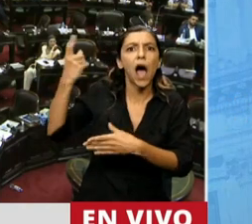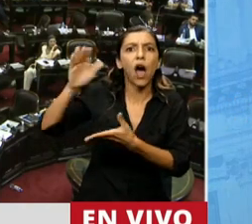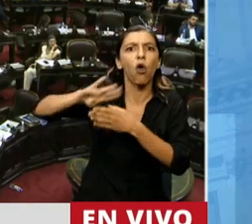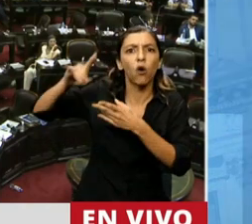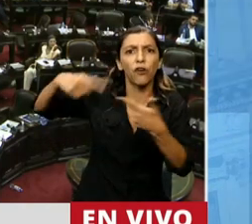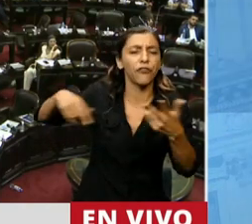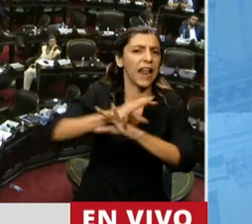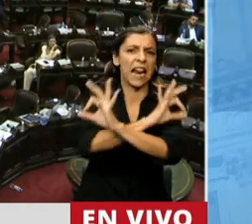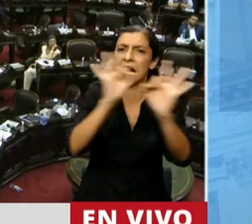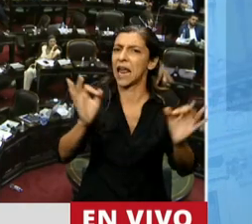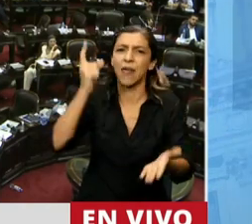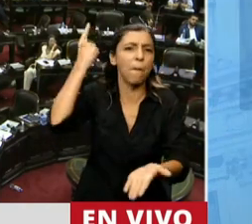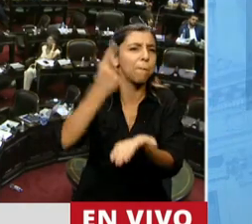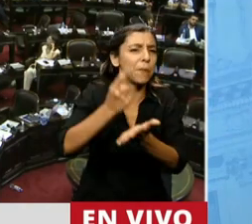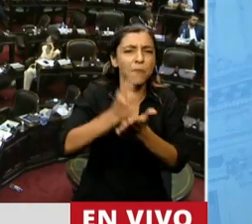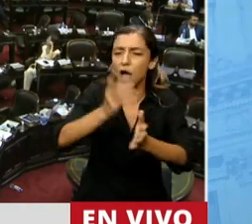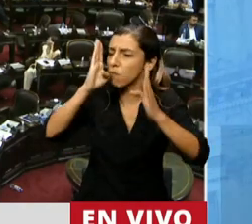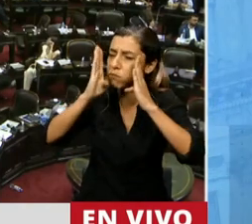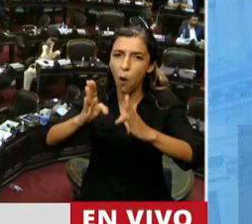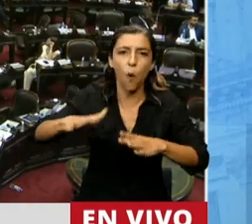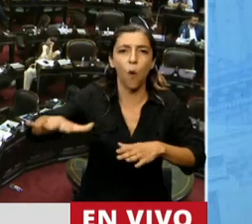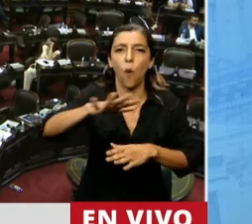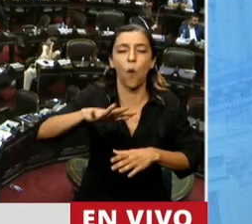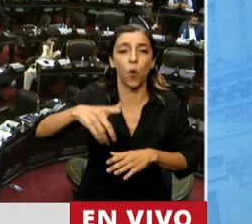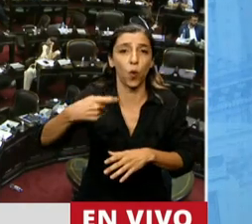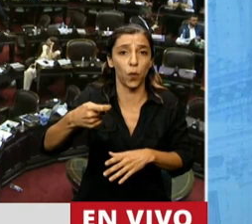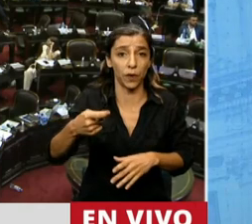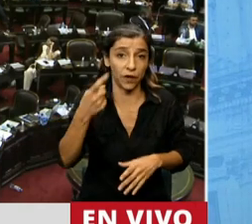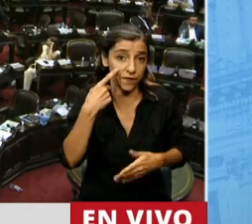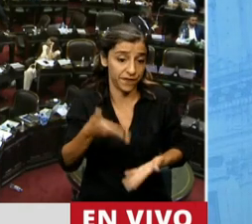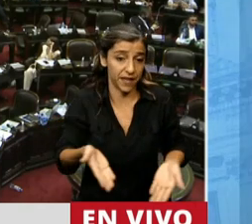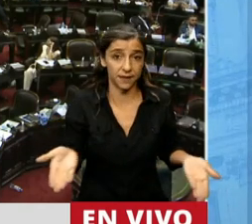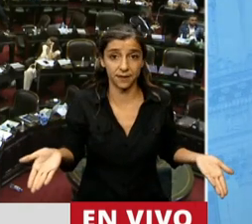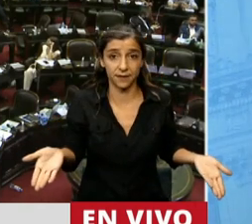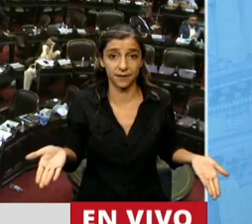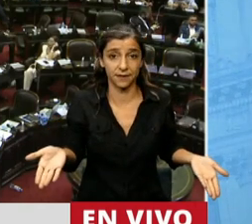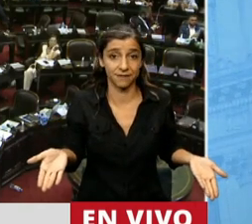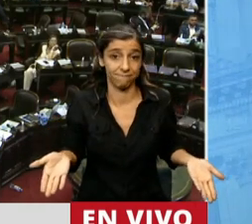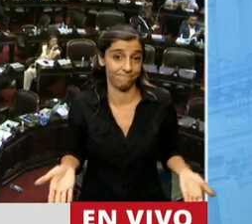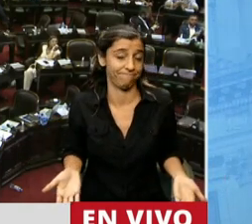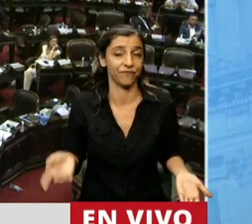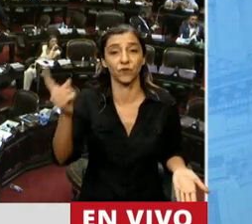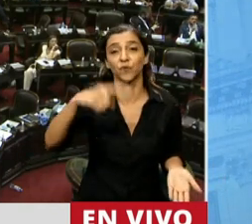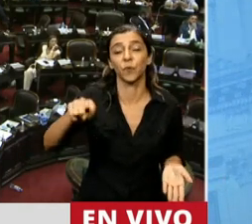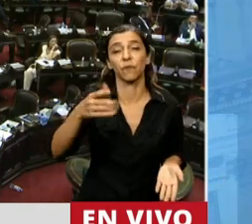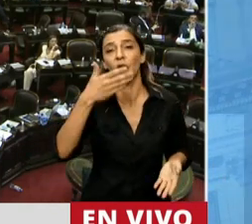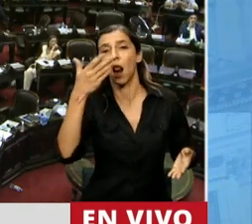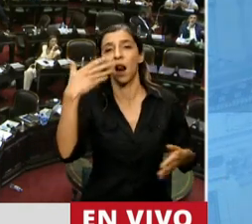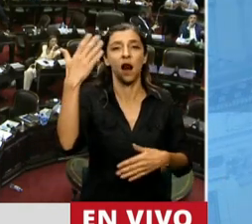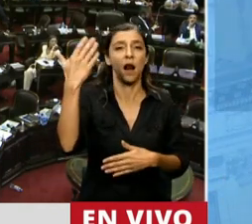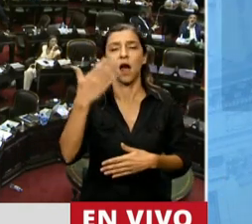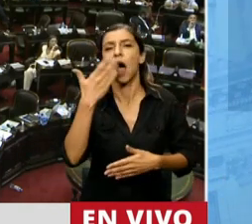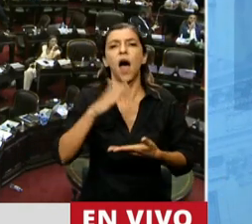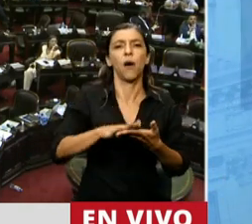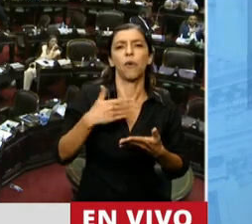jubilados fíjense lo que estamos haciendo y vuelvo a lo que dice tanto que cacarean y que usaron al papá